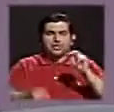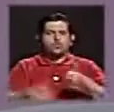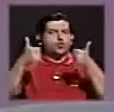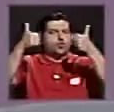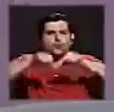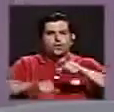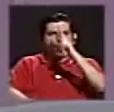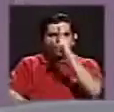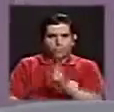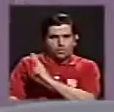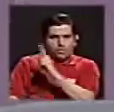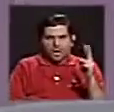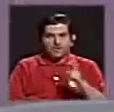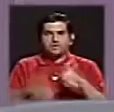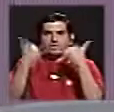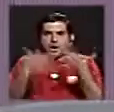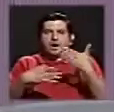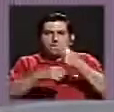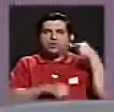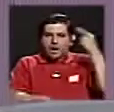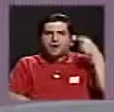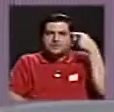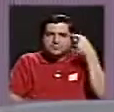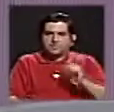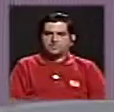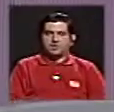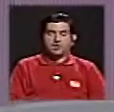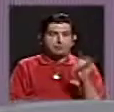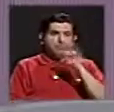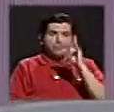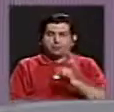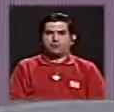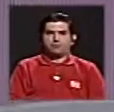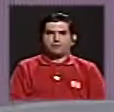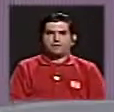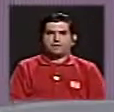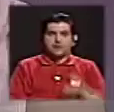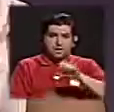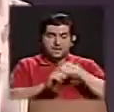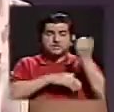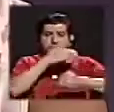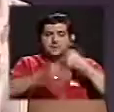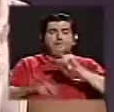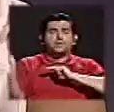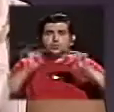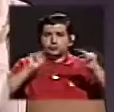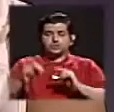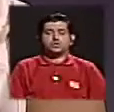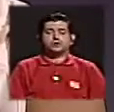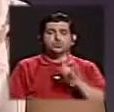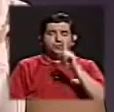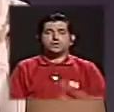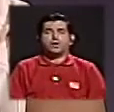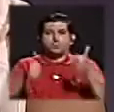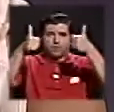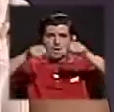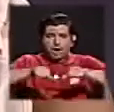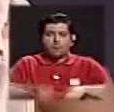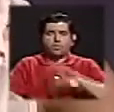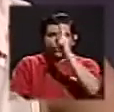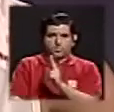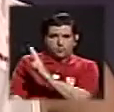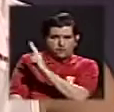está haciendo en este momento el gobierno, que está igualmente en proceso de negociación de un concordato con el